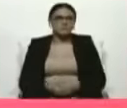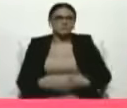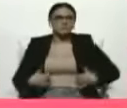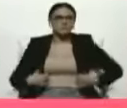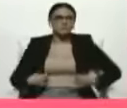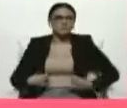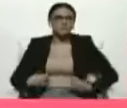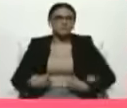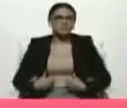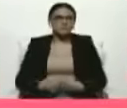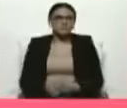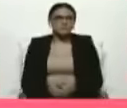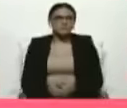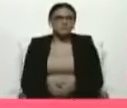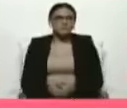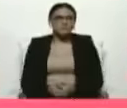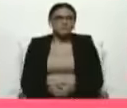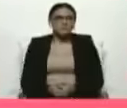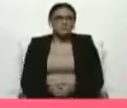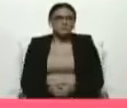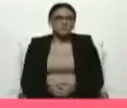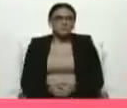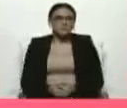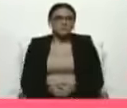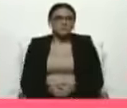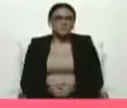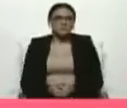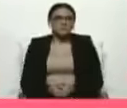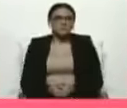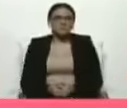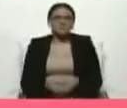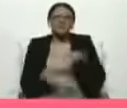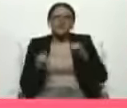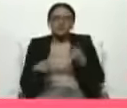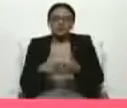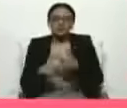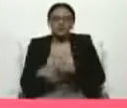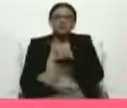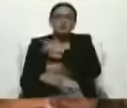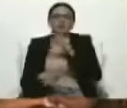Ya usted le está quitando, le está poniendo una abstención obligada por ellos.